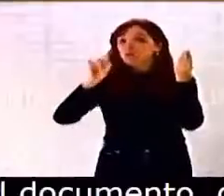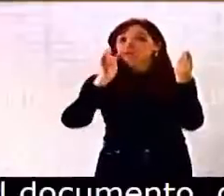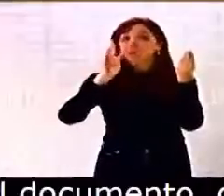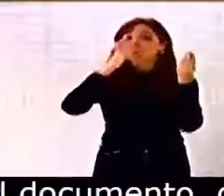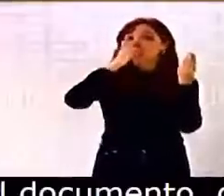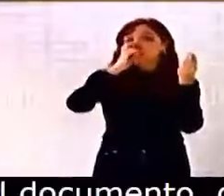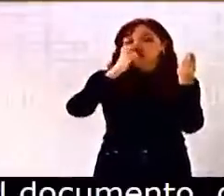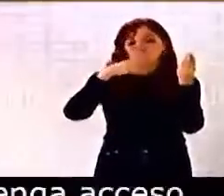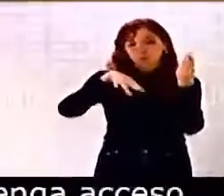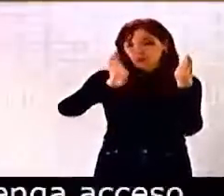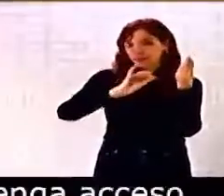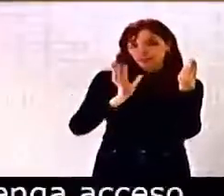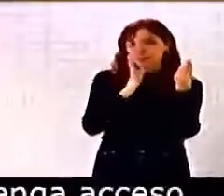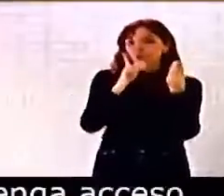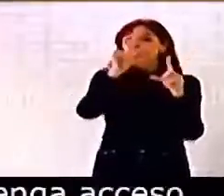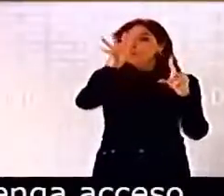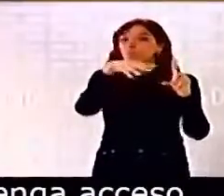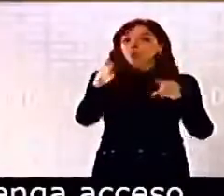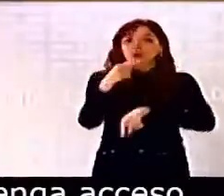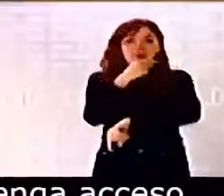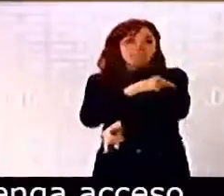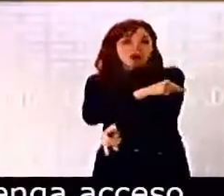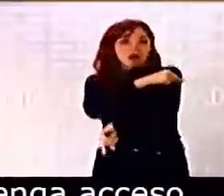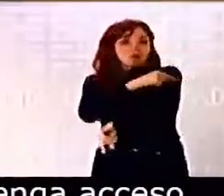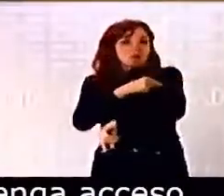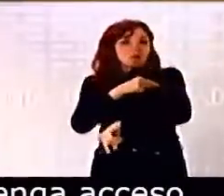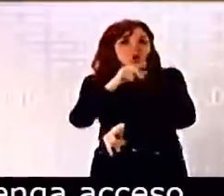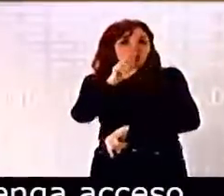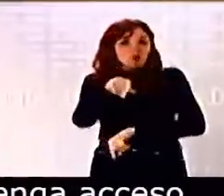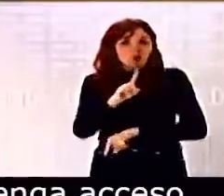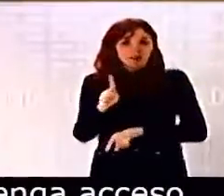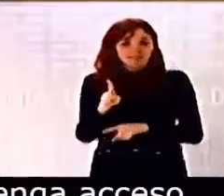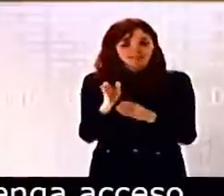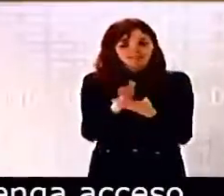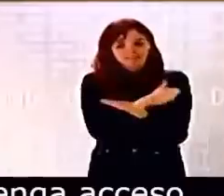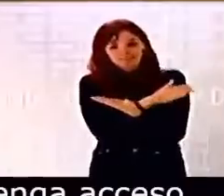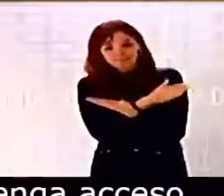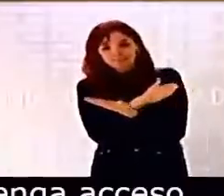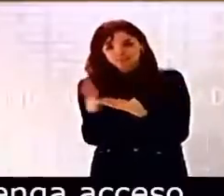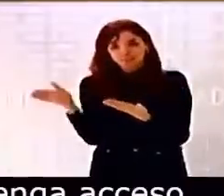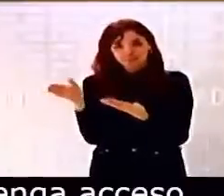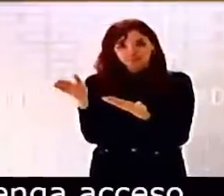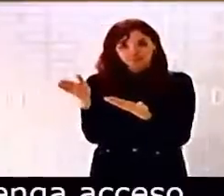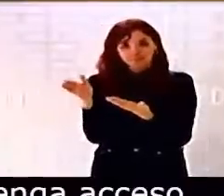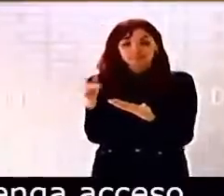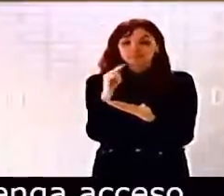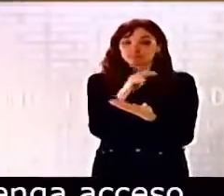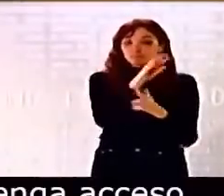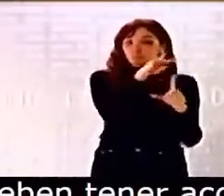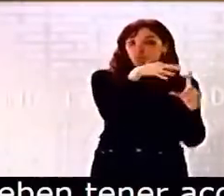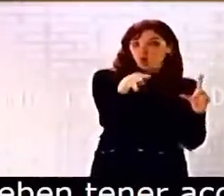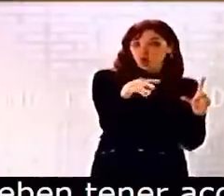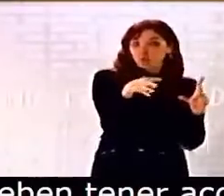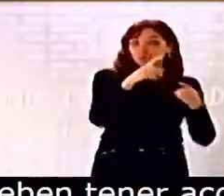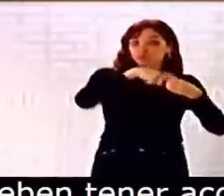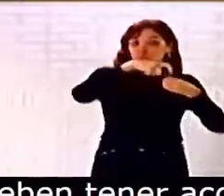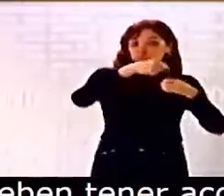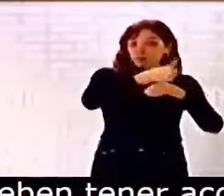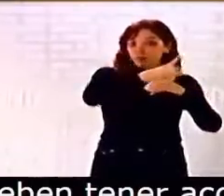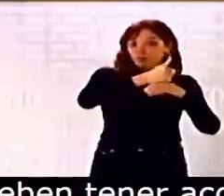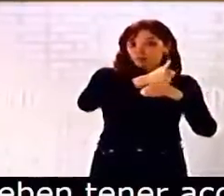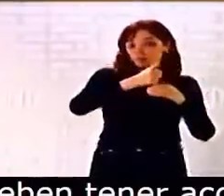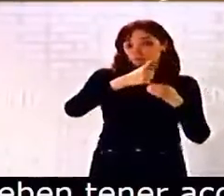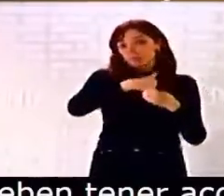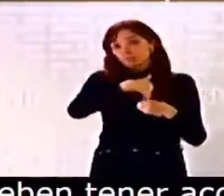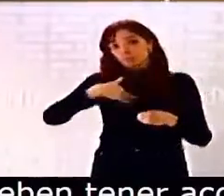el programa de vacunación al que deben tener acceso los ciudadanos, es una organización que va cambiando conforme va cambiando las